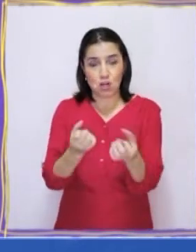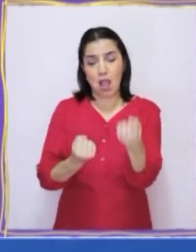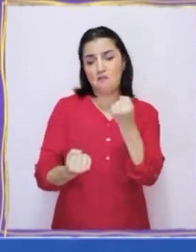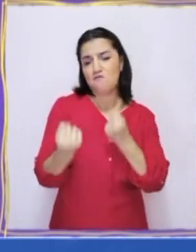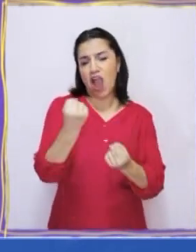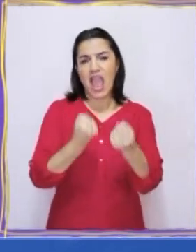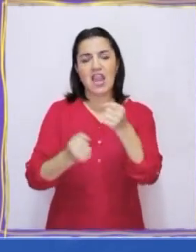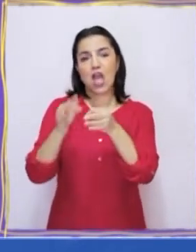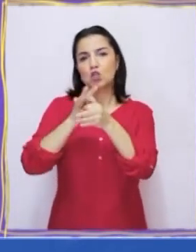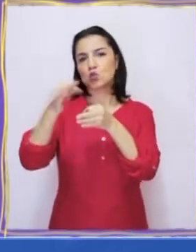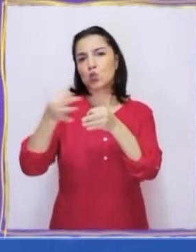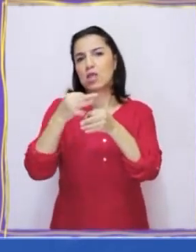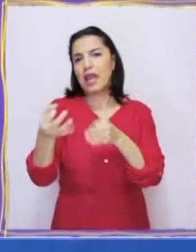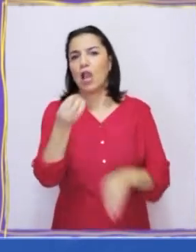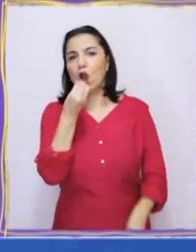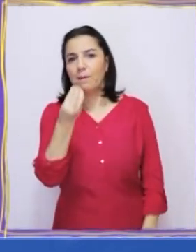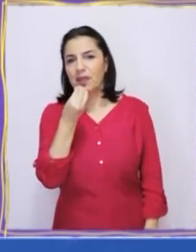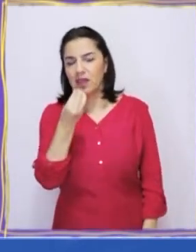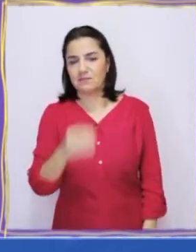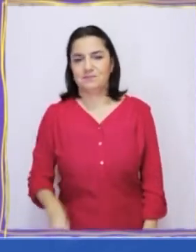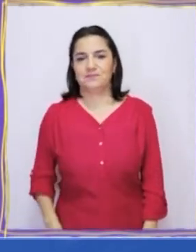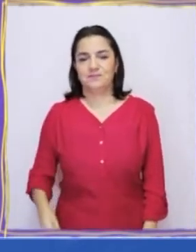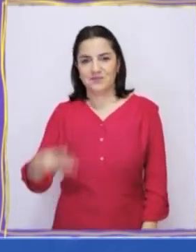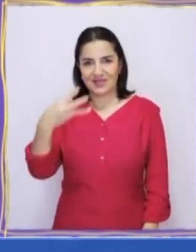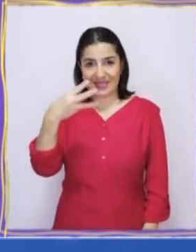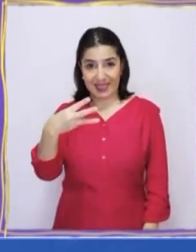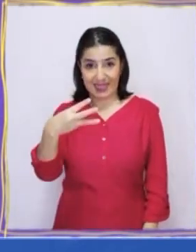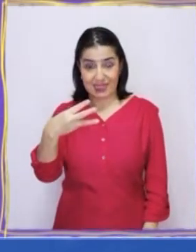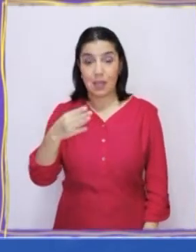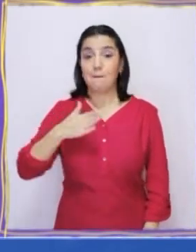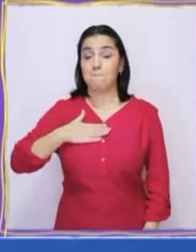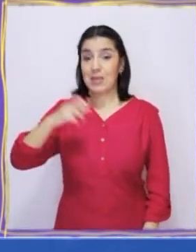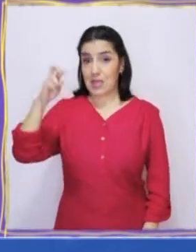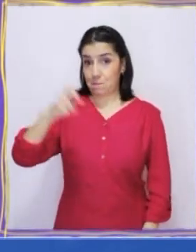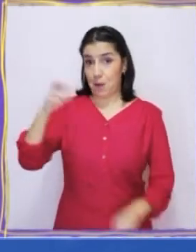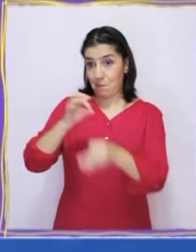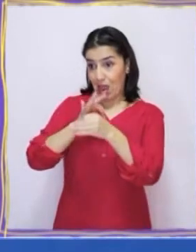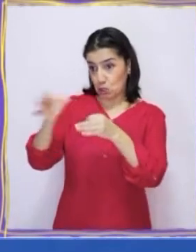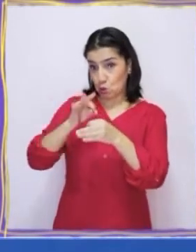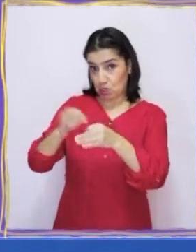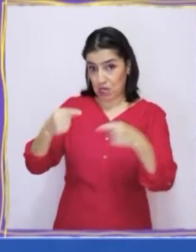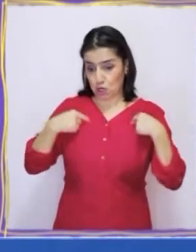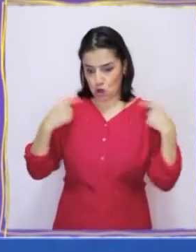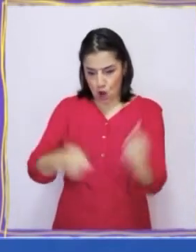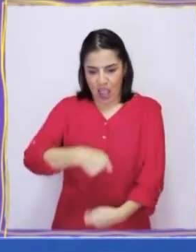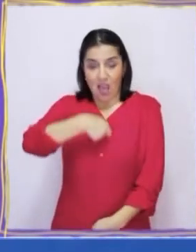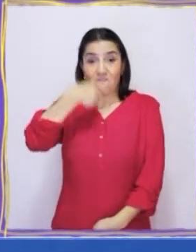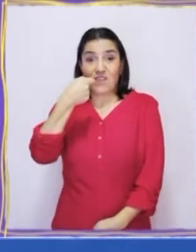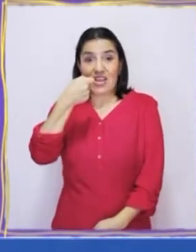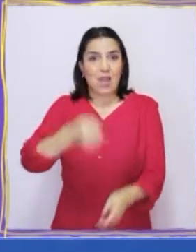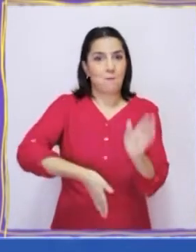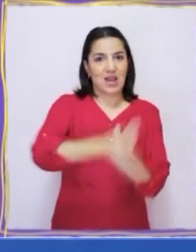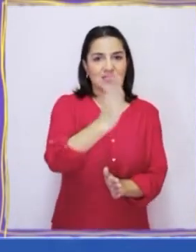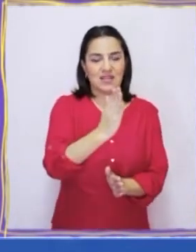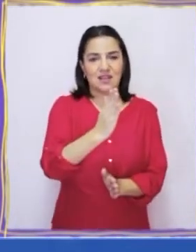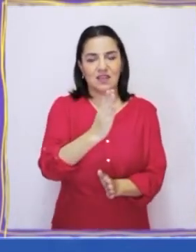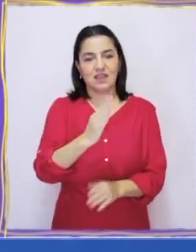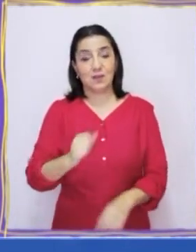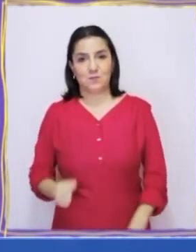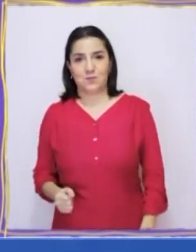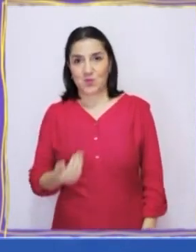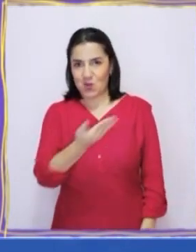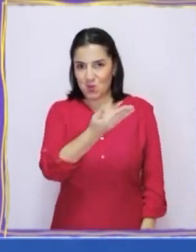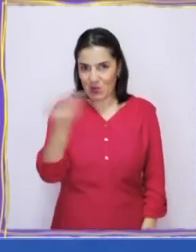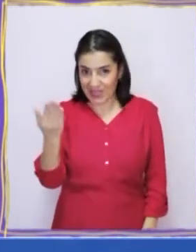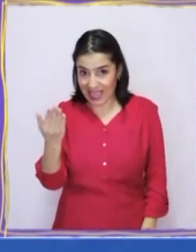personas bailan y sugieren la comida. Y 3. Mi papá sugiere que me abrigue para salir. A la cuenta de